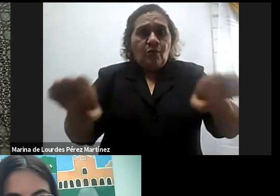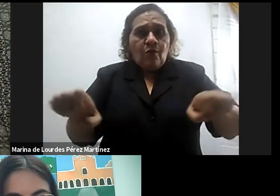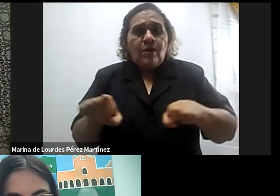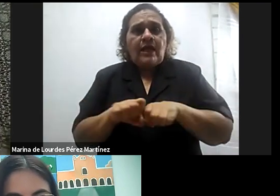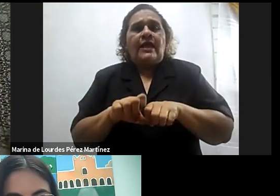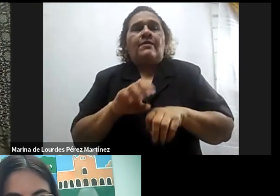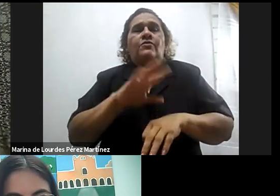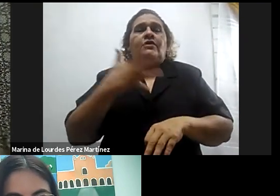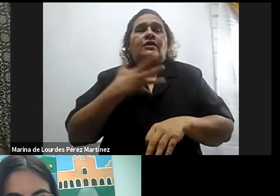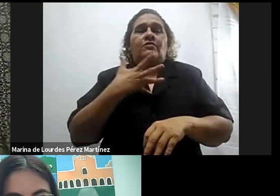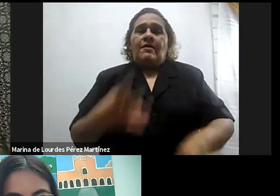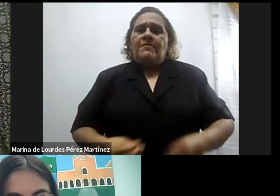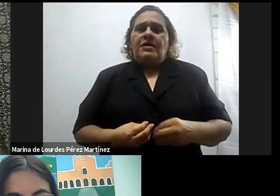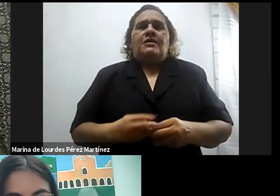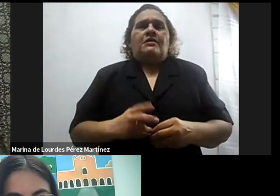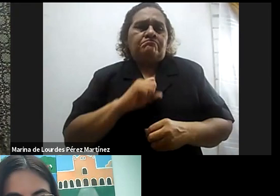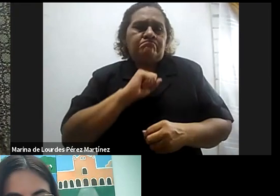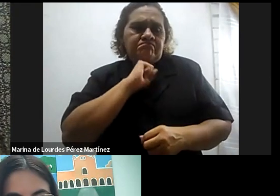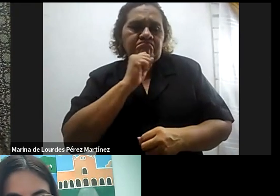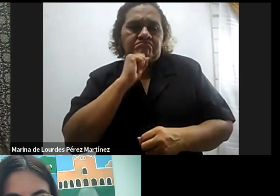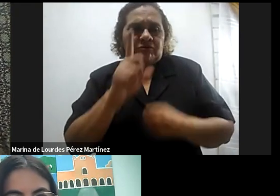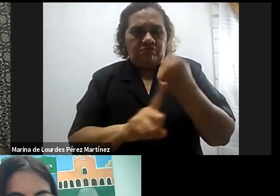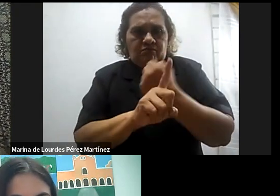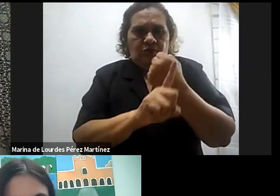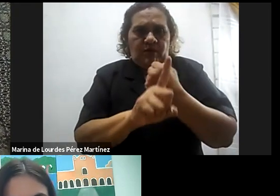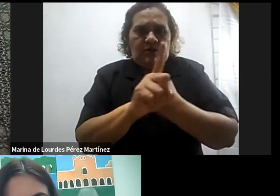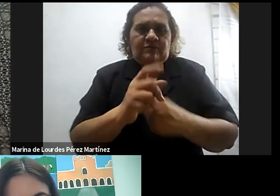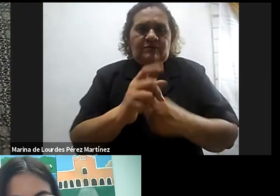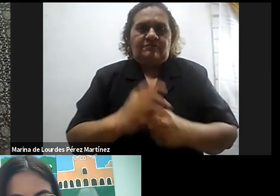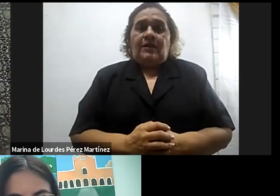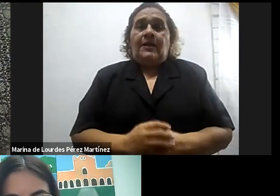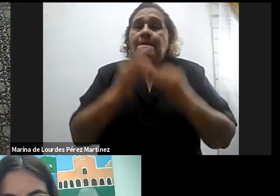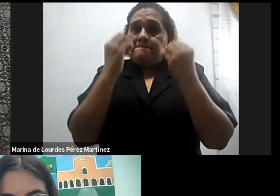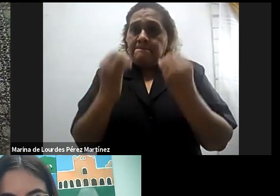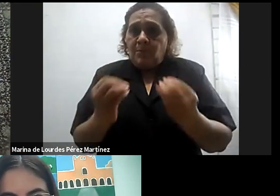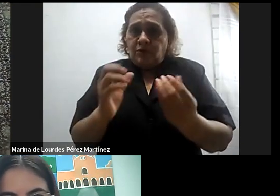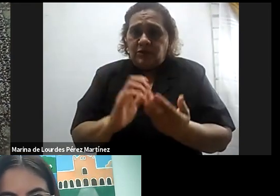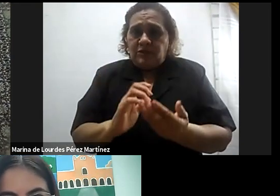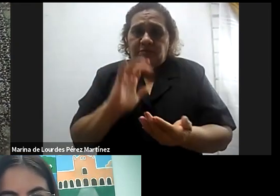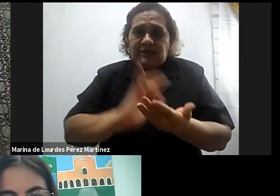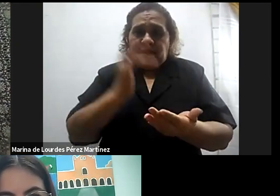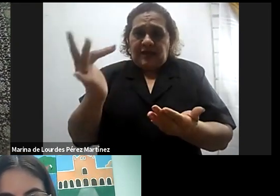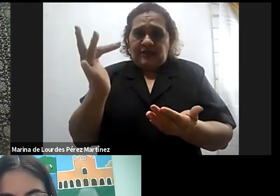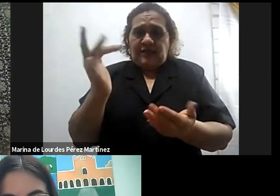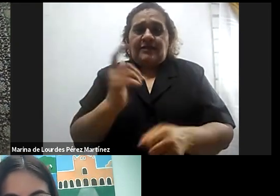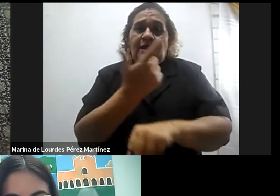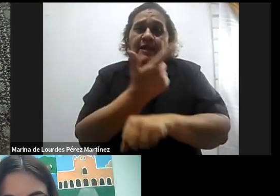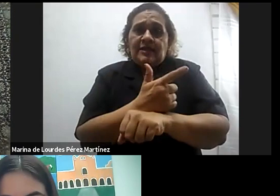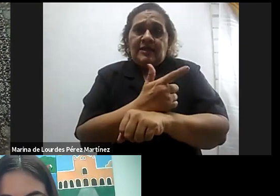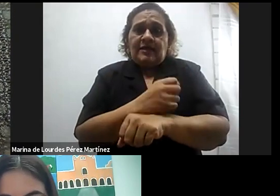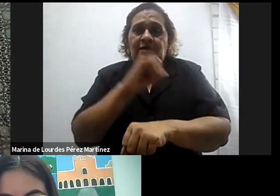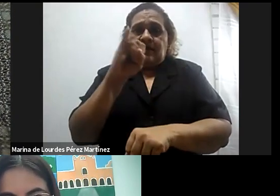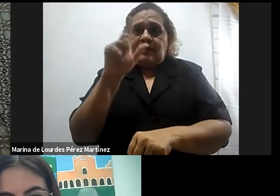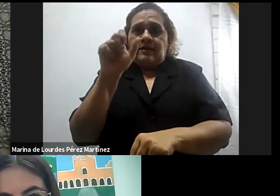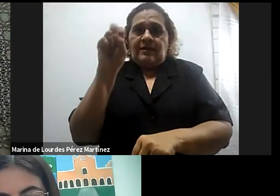una vida plena, ¿no? Sin ningún tipo de limitación. Pues muchísimas gracias, licencia Eliana. Pues ahí